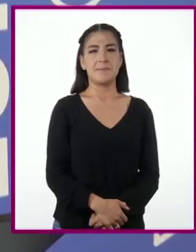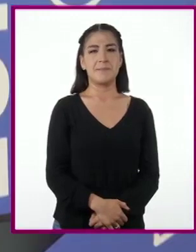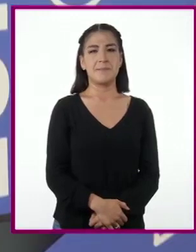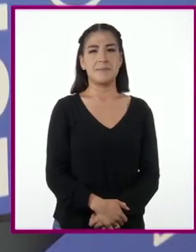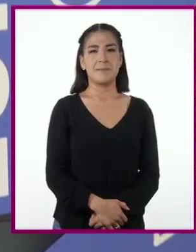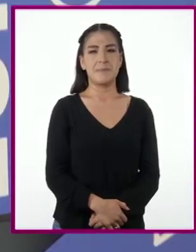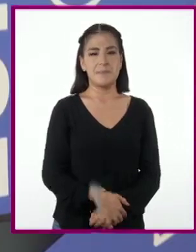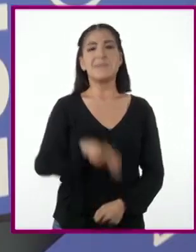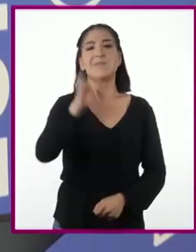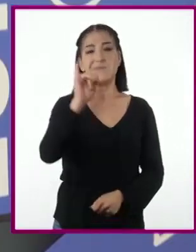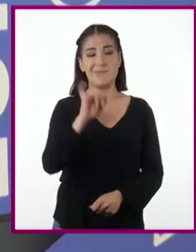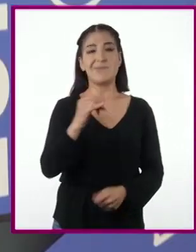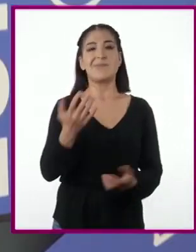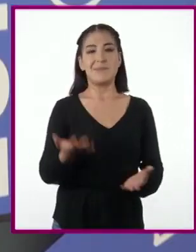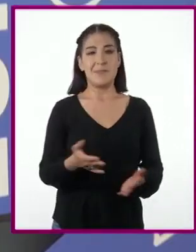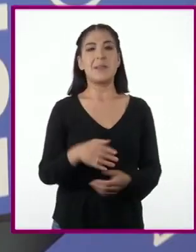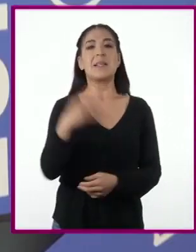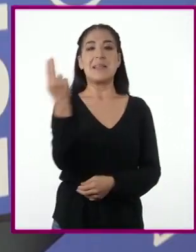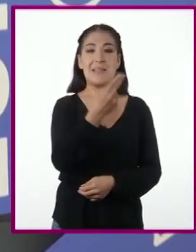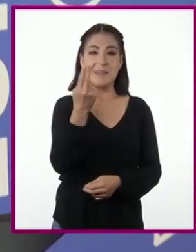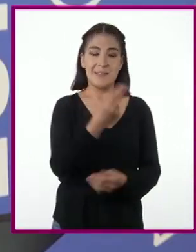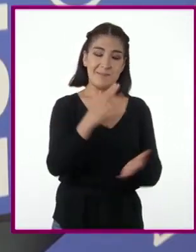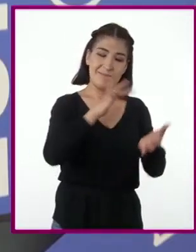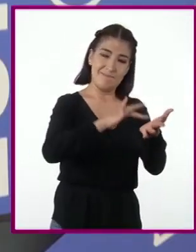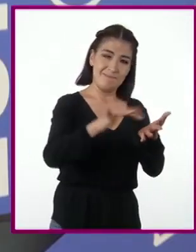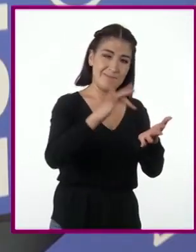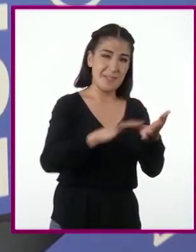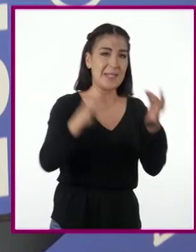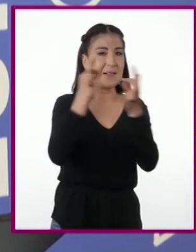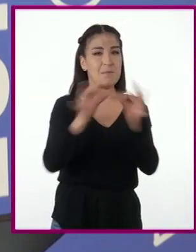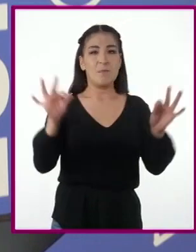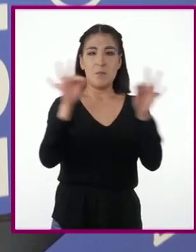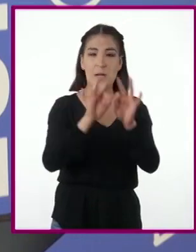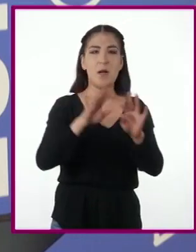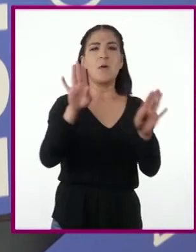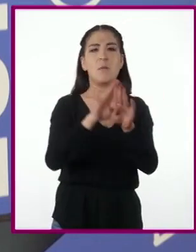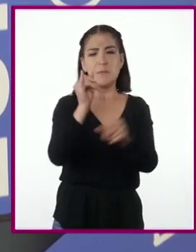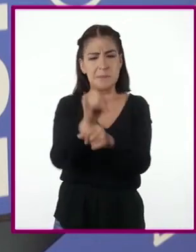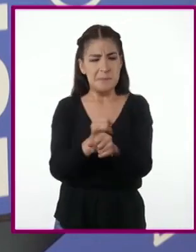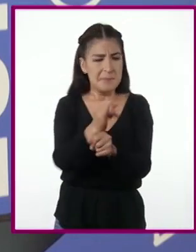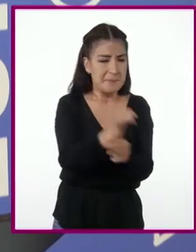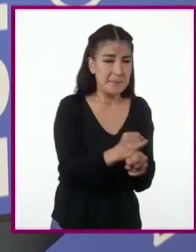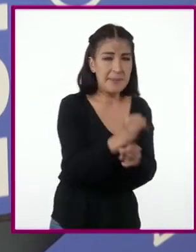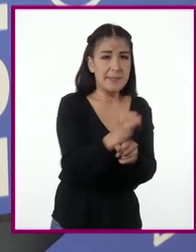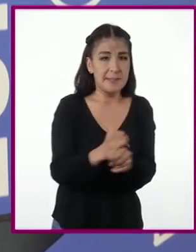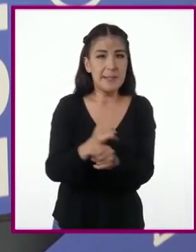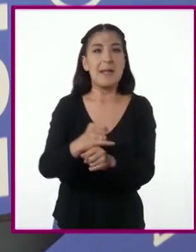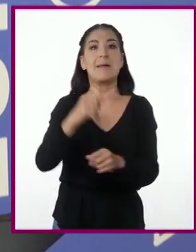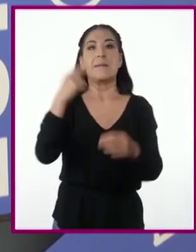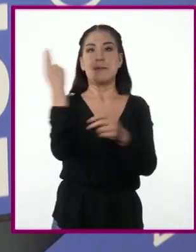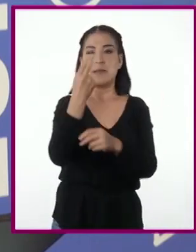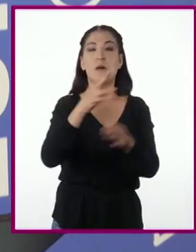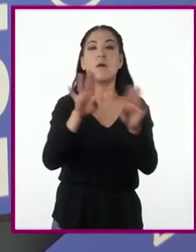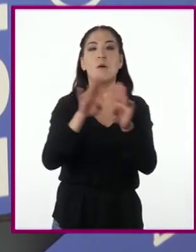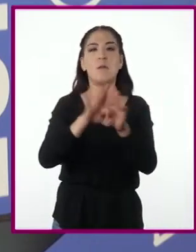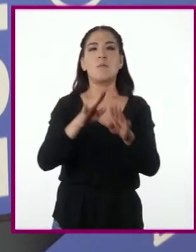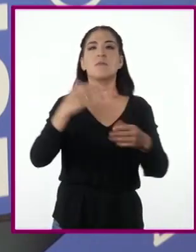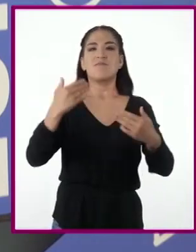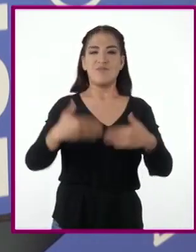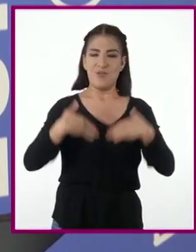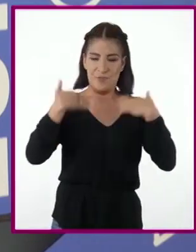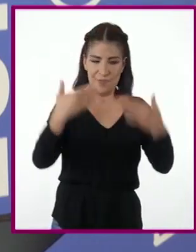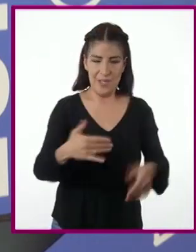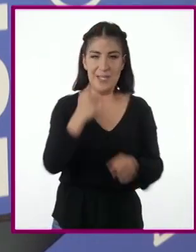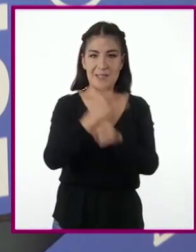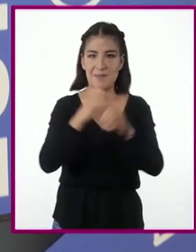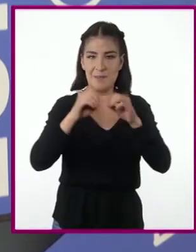En efecto, se requiere leer, documentarse en fuentes serias y confiables, así